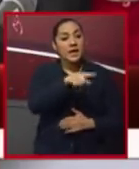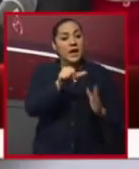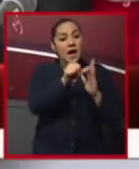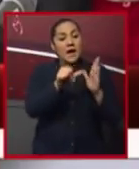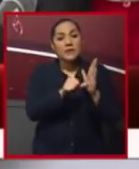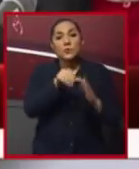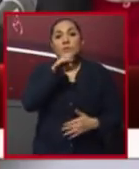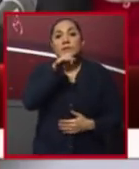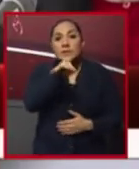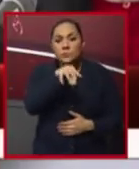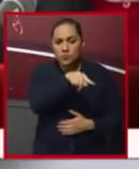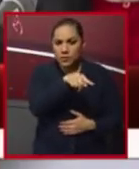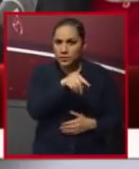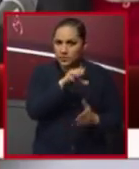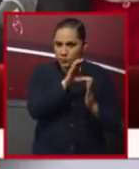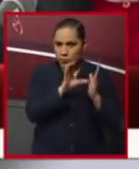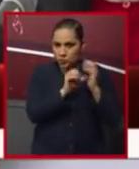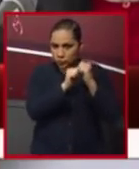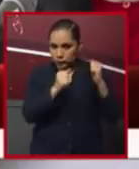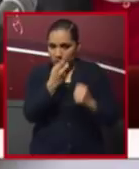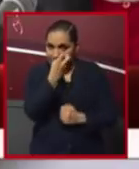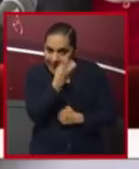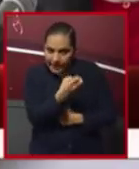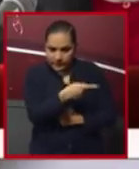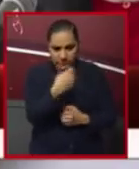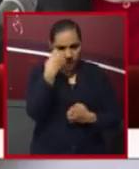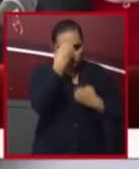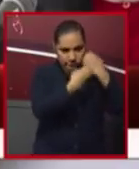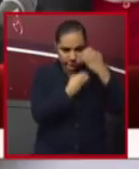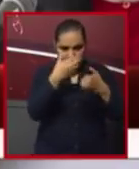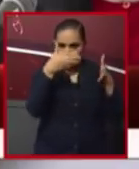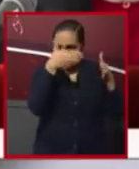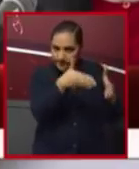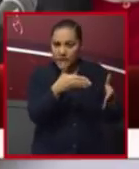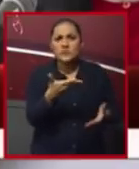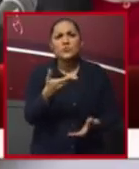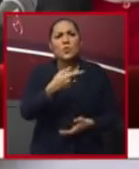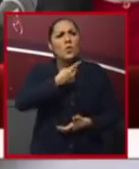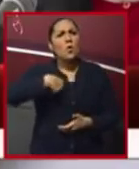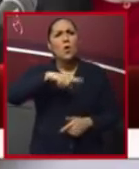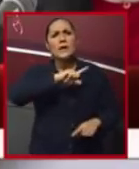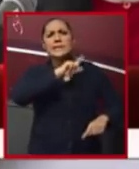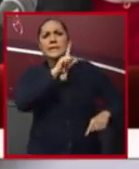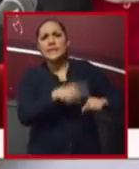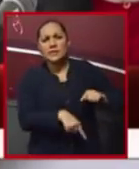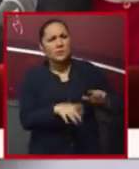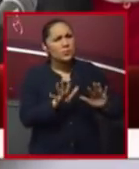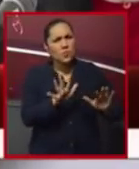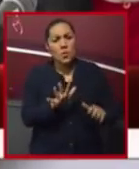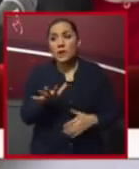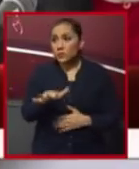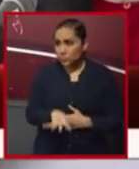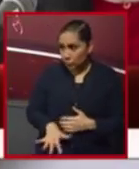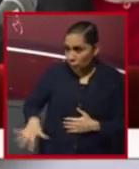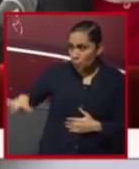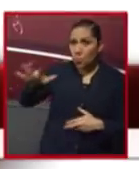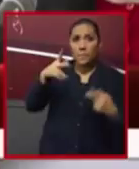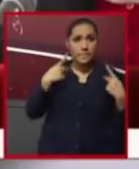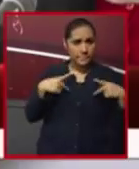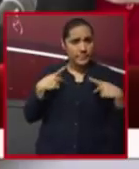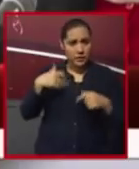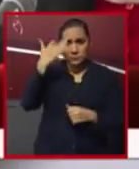creación del mismo, para justamente darle respuesta a un reclamo histórico de la